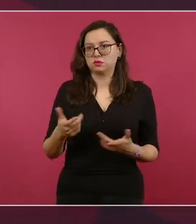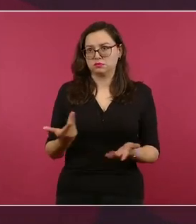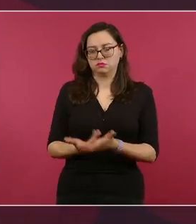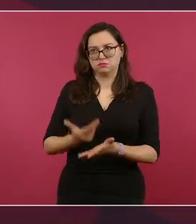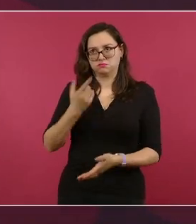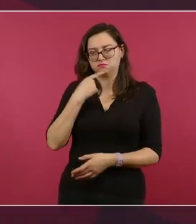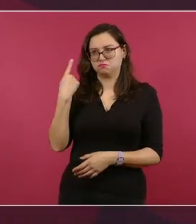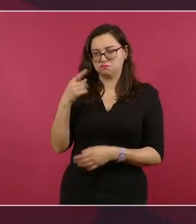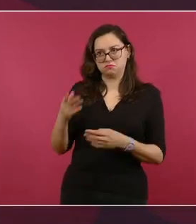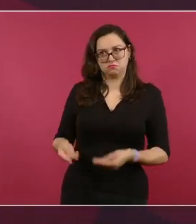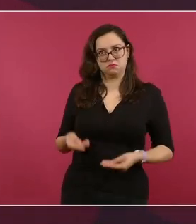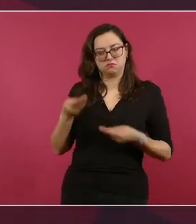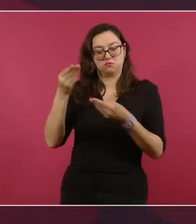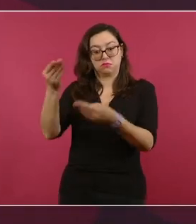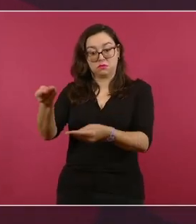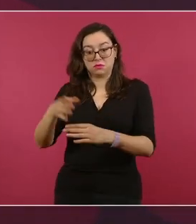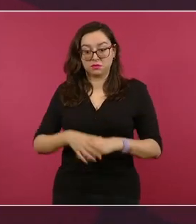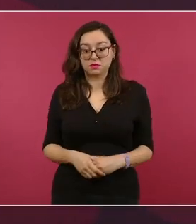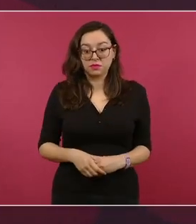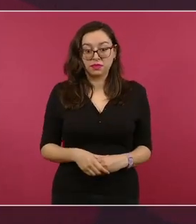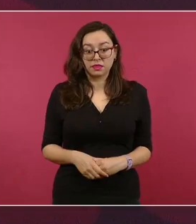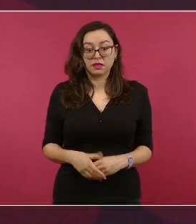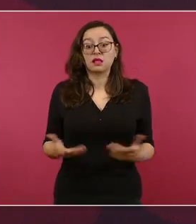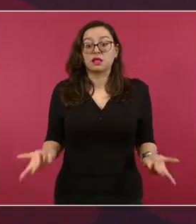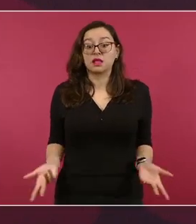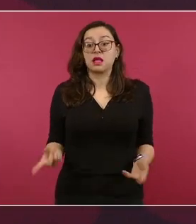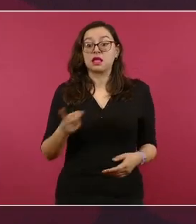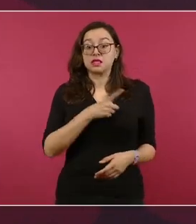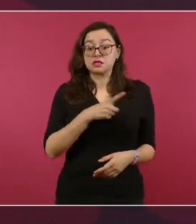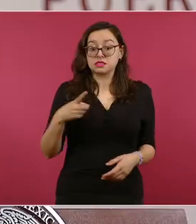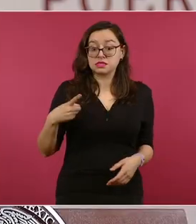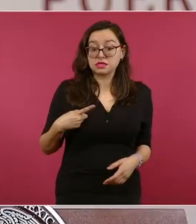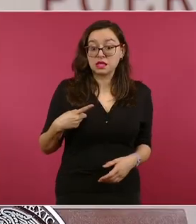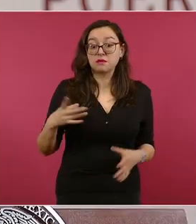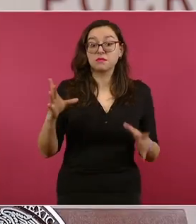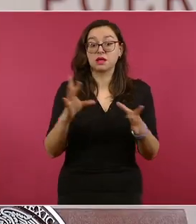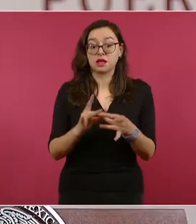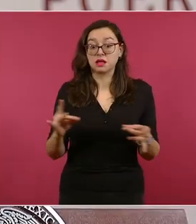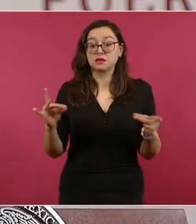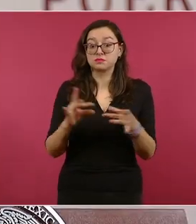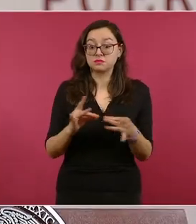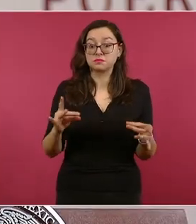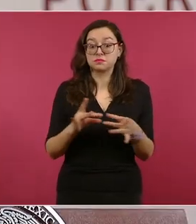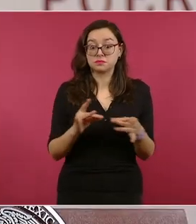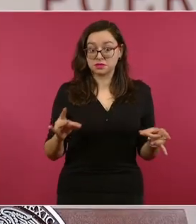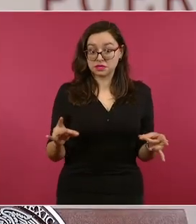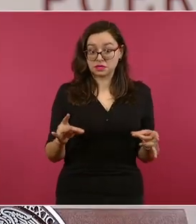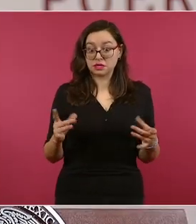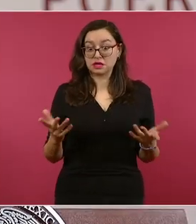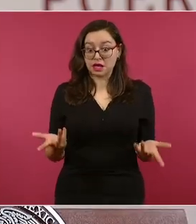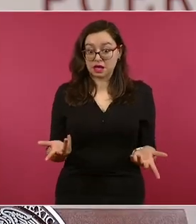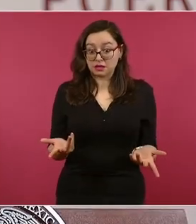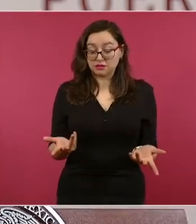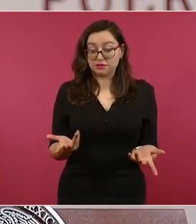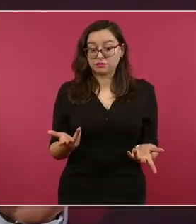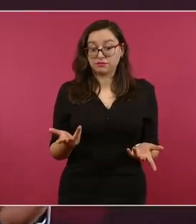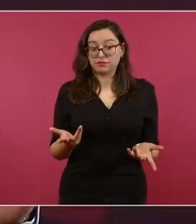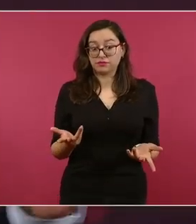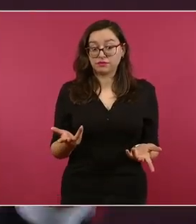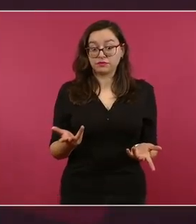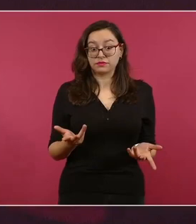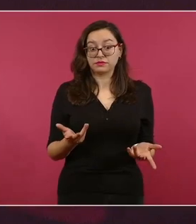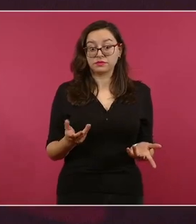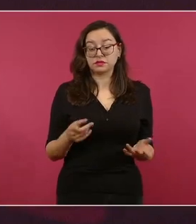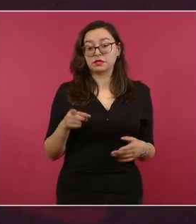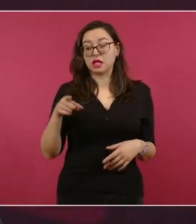buscan un equilibrio en violaciones, de que México hubiera podido violar las convenciones de asilo, entonces Ecuador